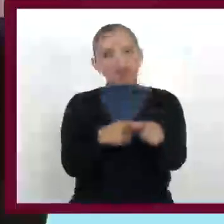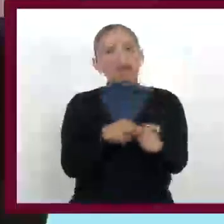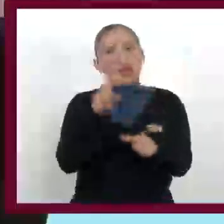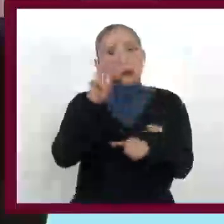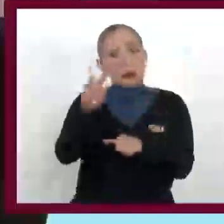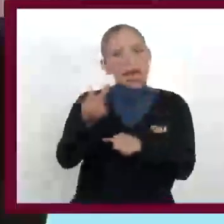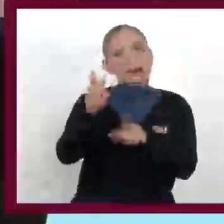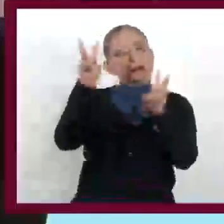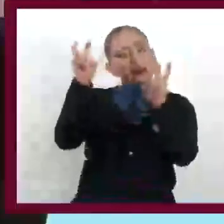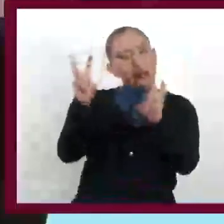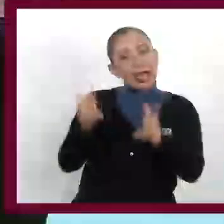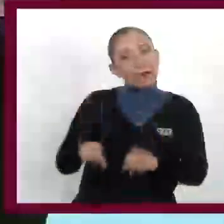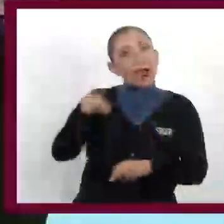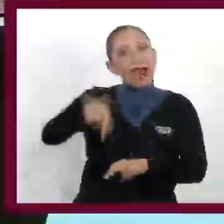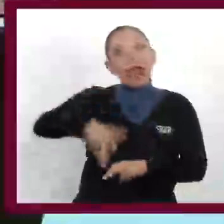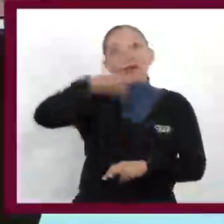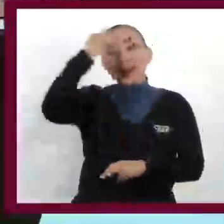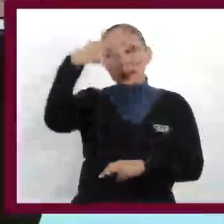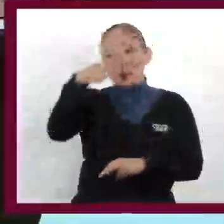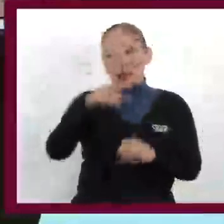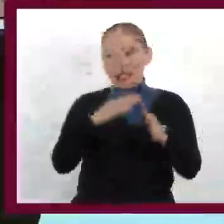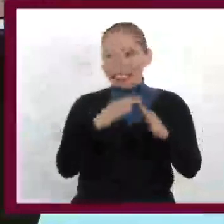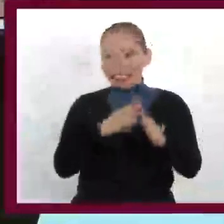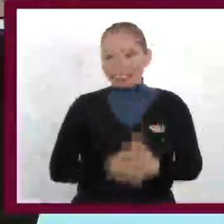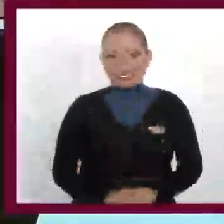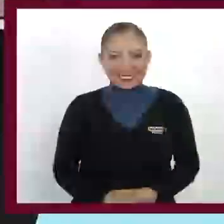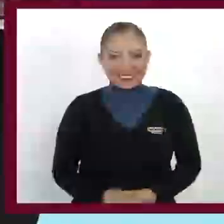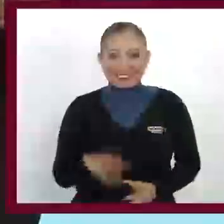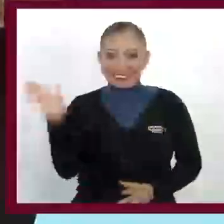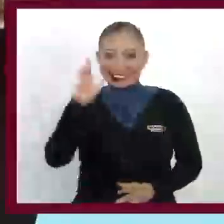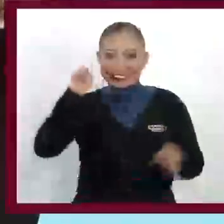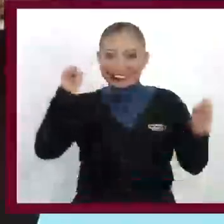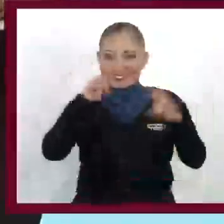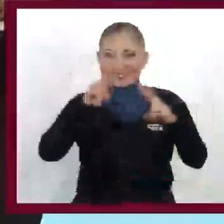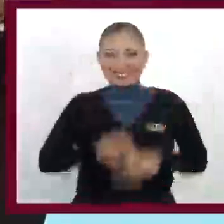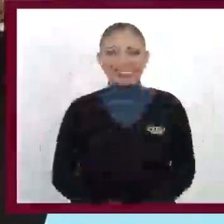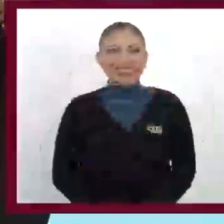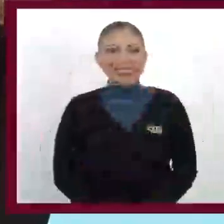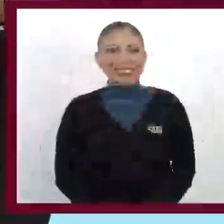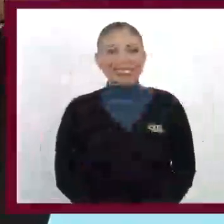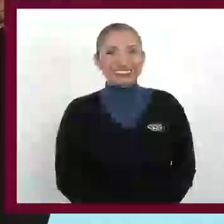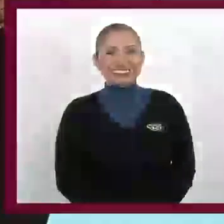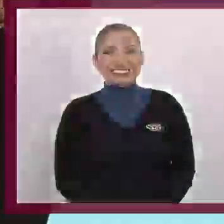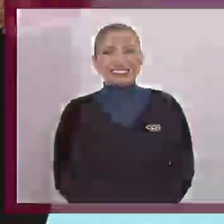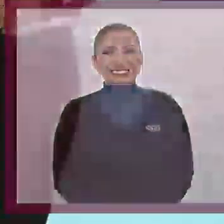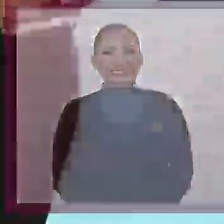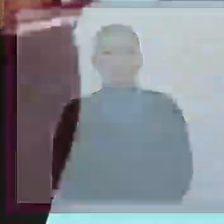continuar viendo la programación de Aprende en Casa. ¡Hasta pronto!